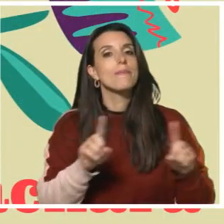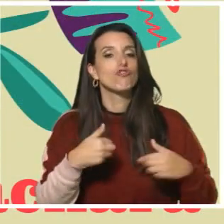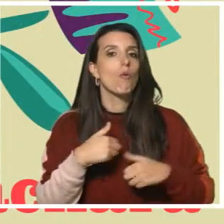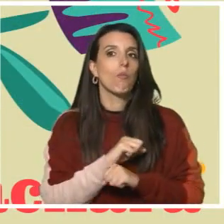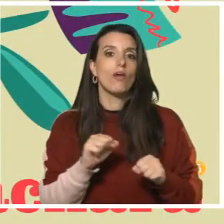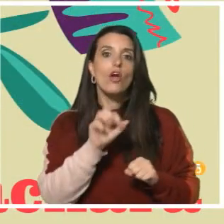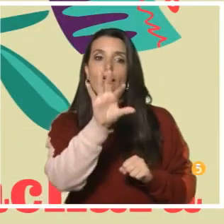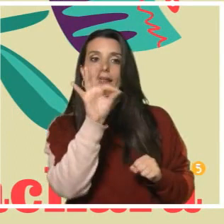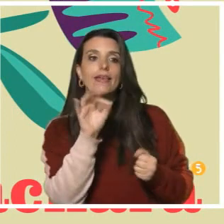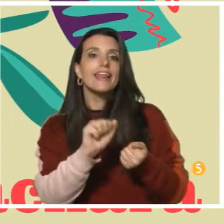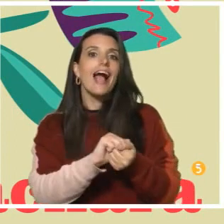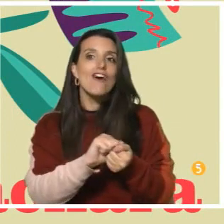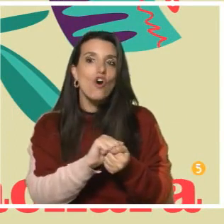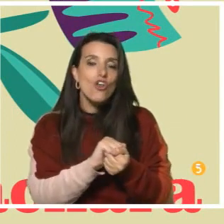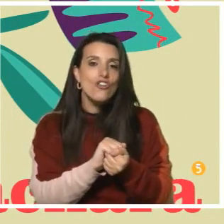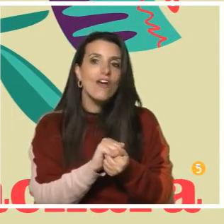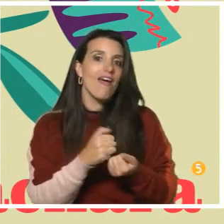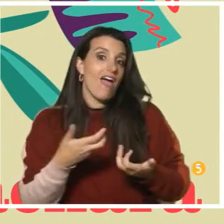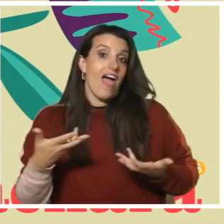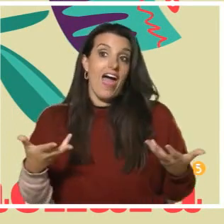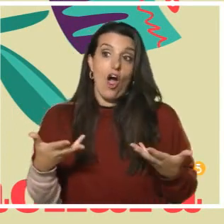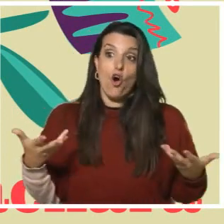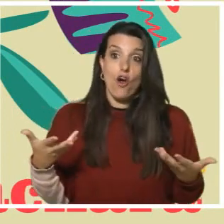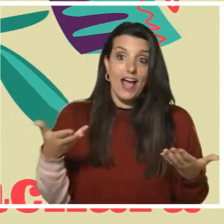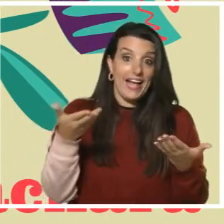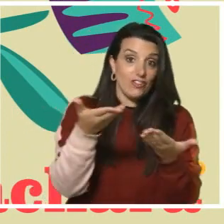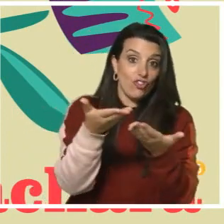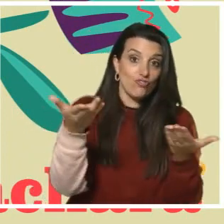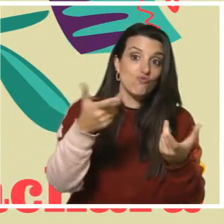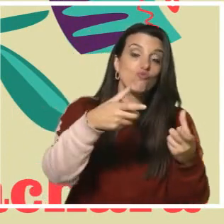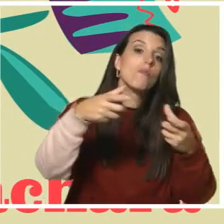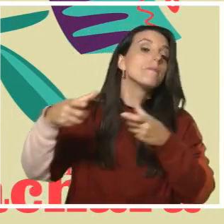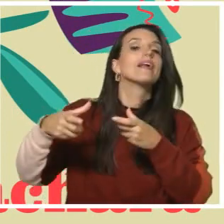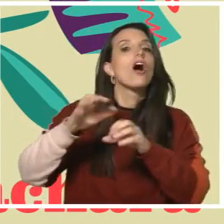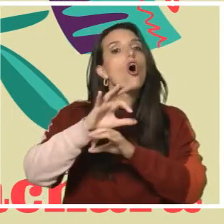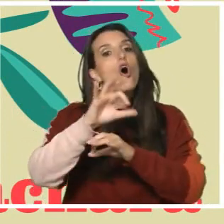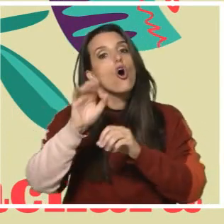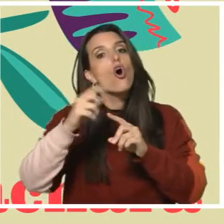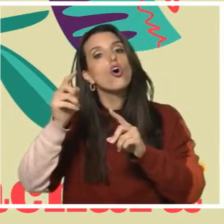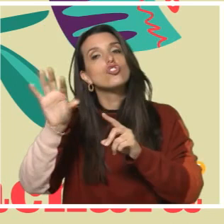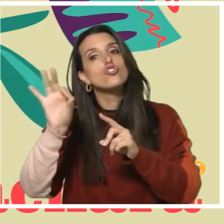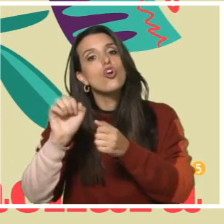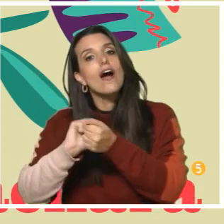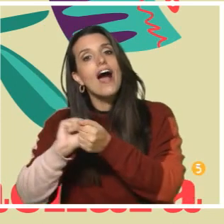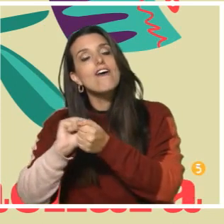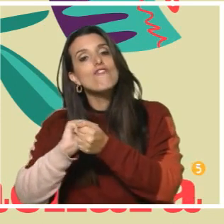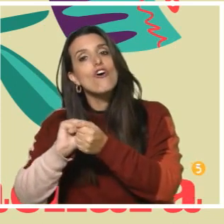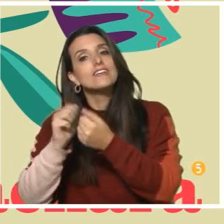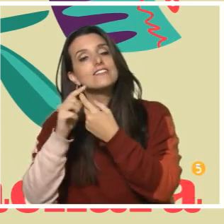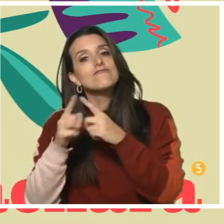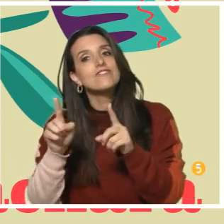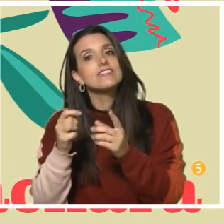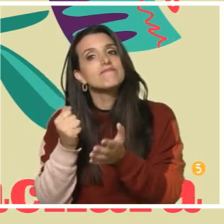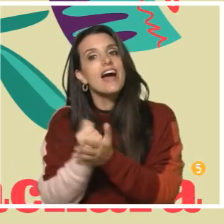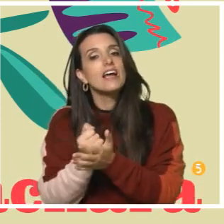ir a elegir un jabón que ahora hay de esto, que los tenemos en los supermercados, o elegir otro jabón que viene de otro país, que deja una huella